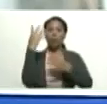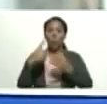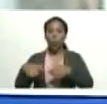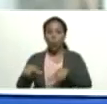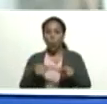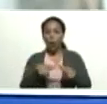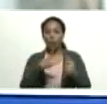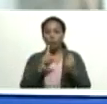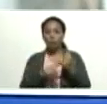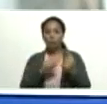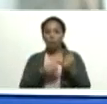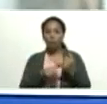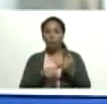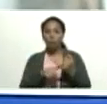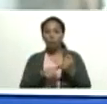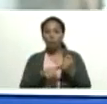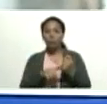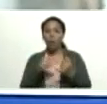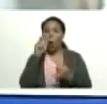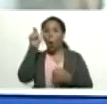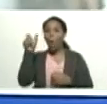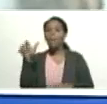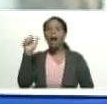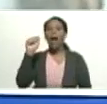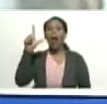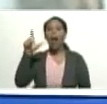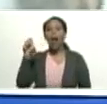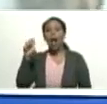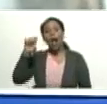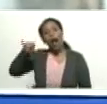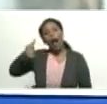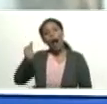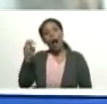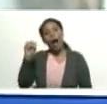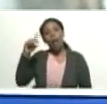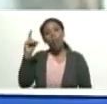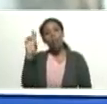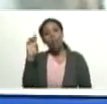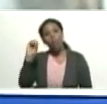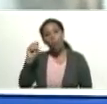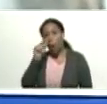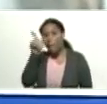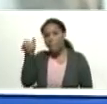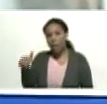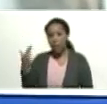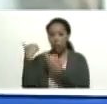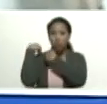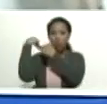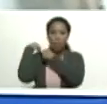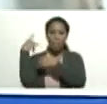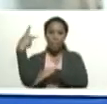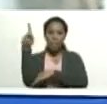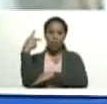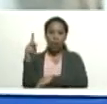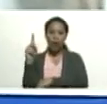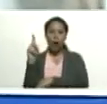¿Ah? Alejandro José Torres Quintero, de la Hacienda San Antonio, parroquia Andrés